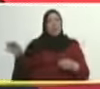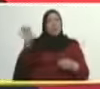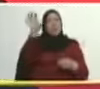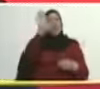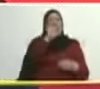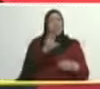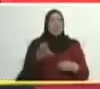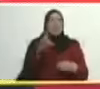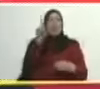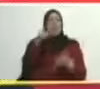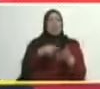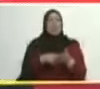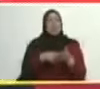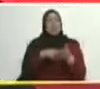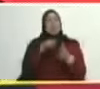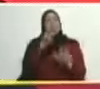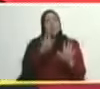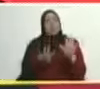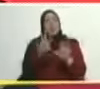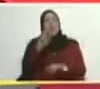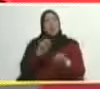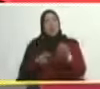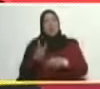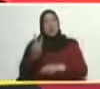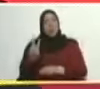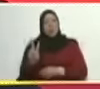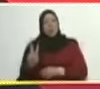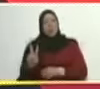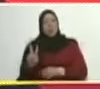1933 y 1954.